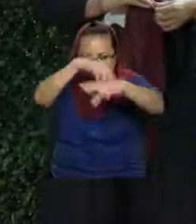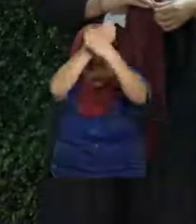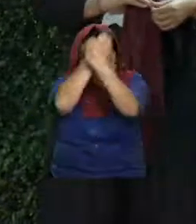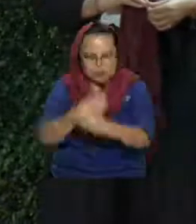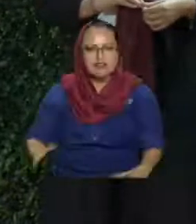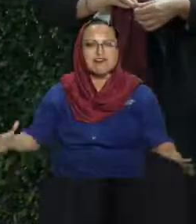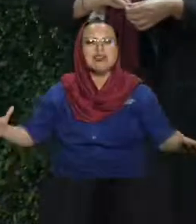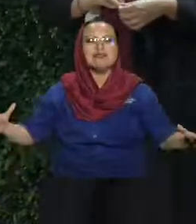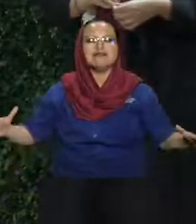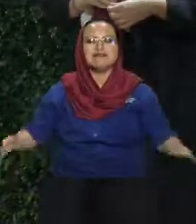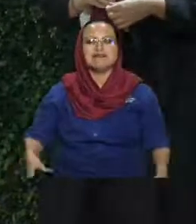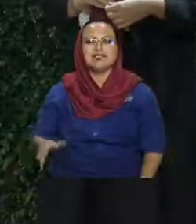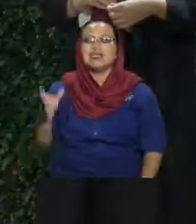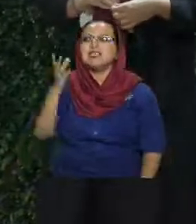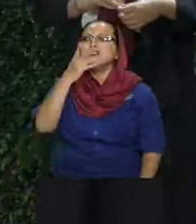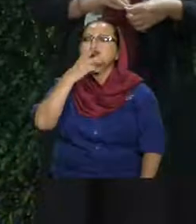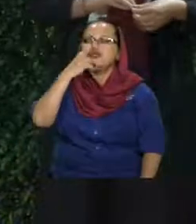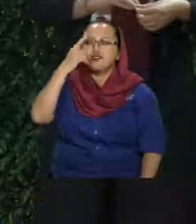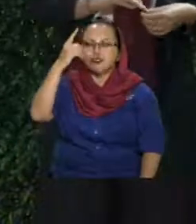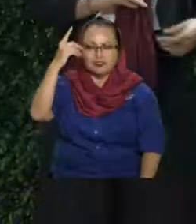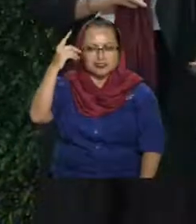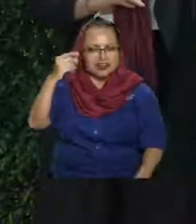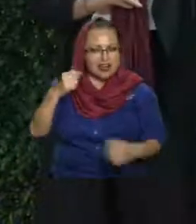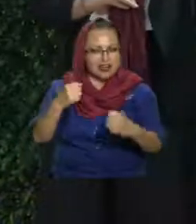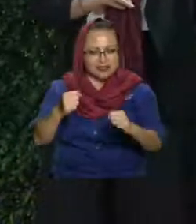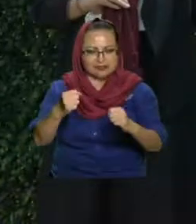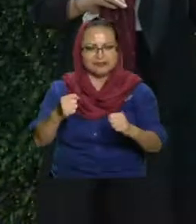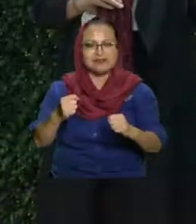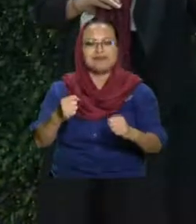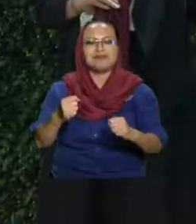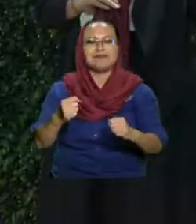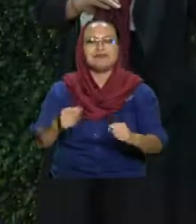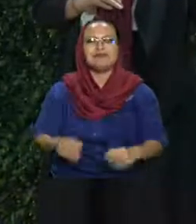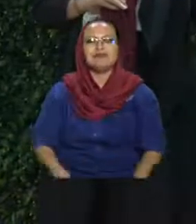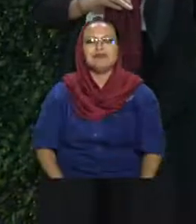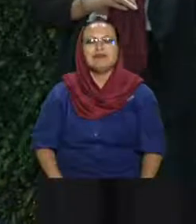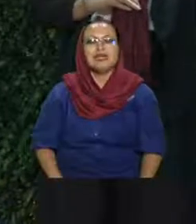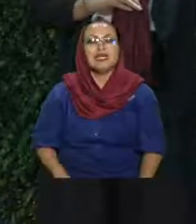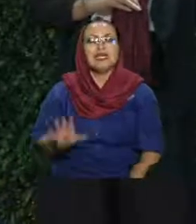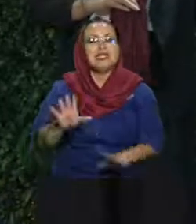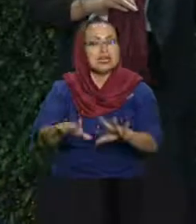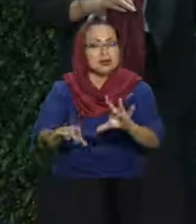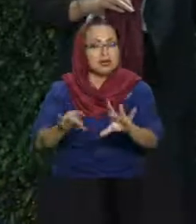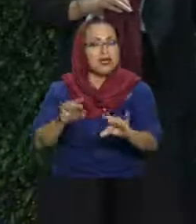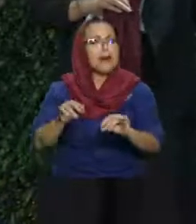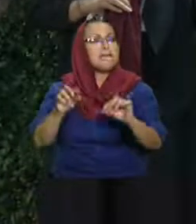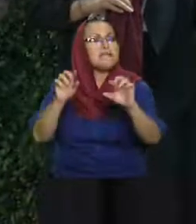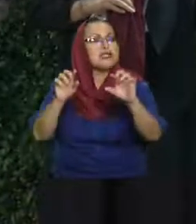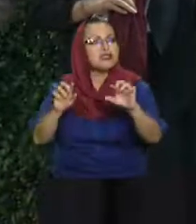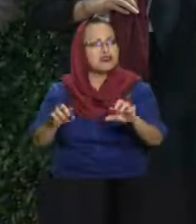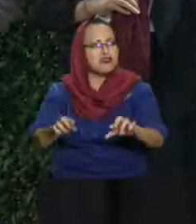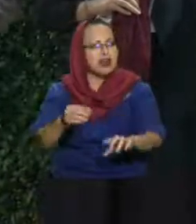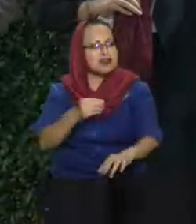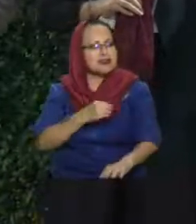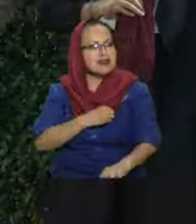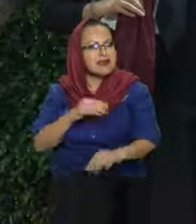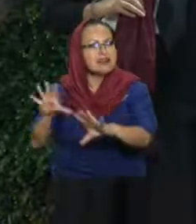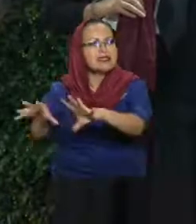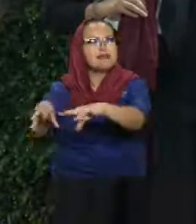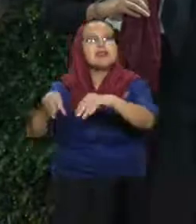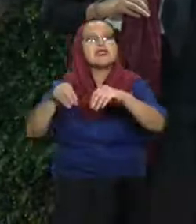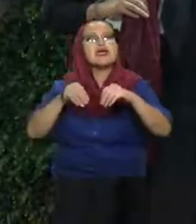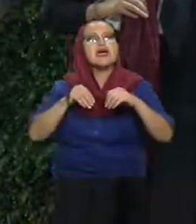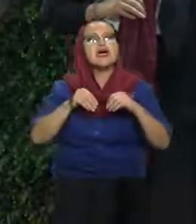no desordenadamente. Nunca te va a faltar nada. En el nombre de Jesús, si hay alguna persona que quiera